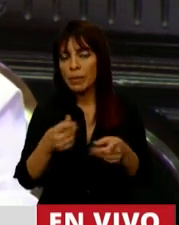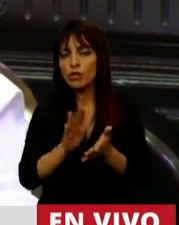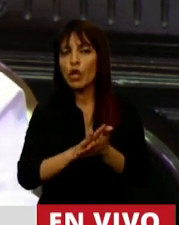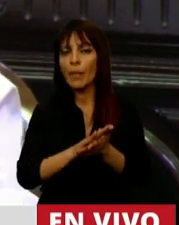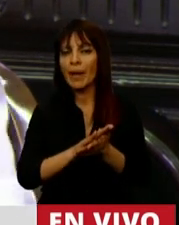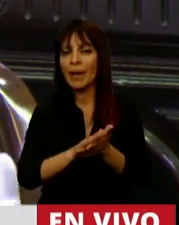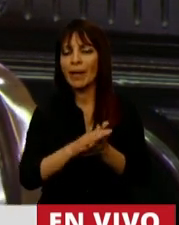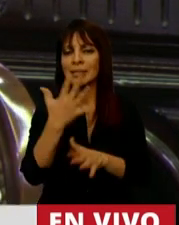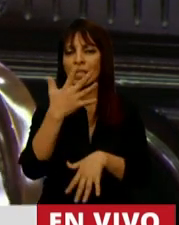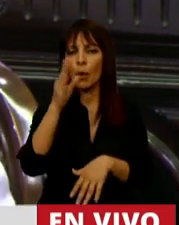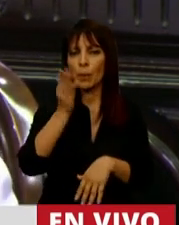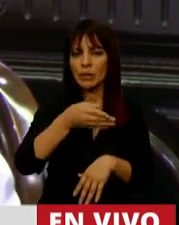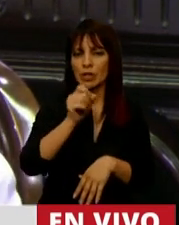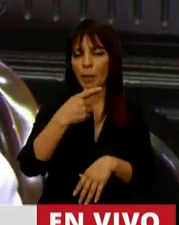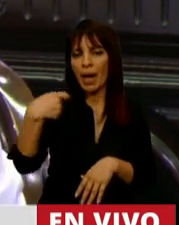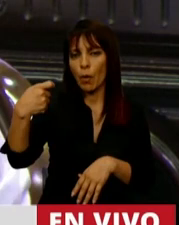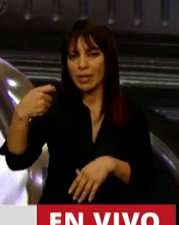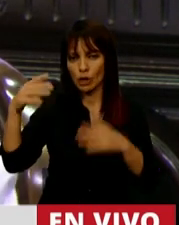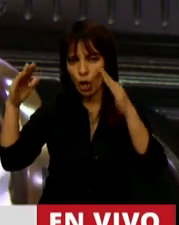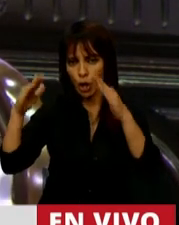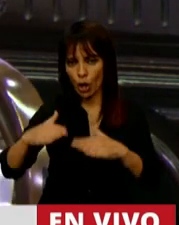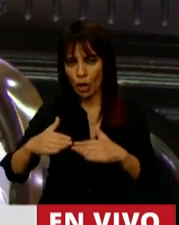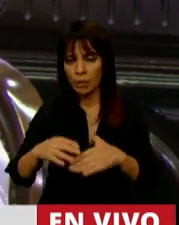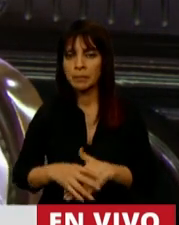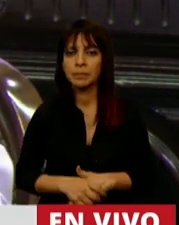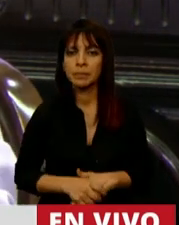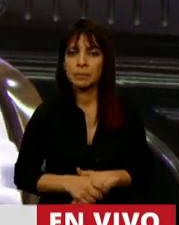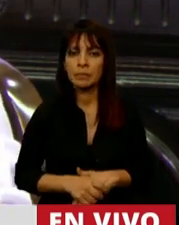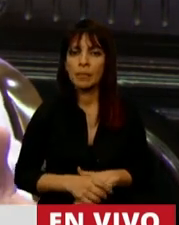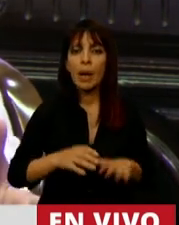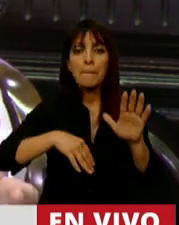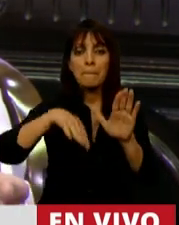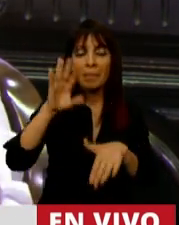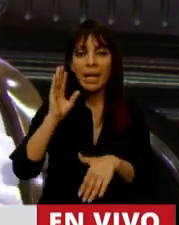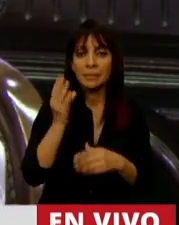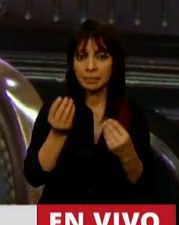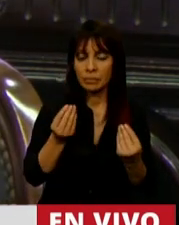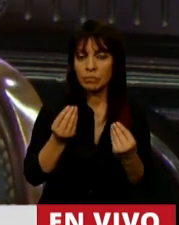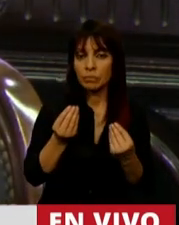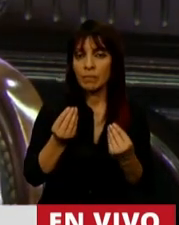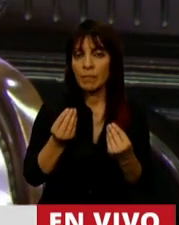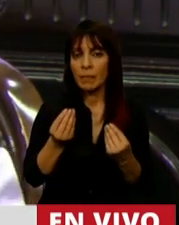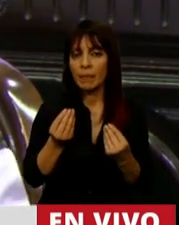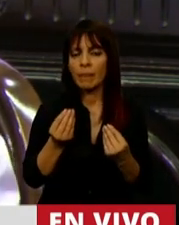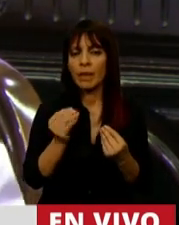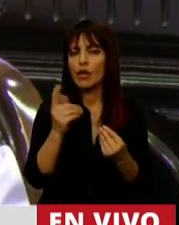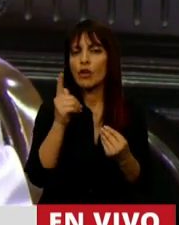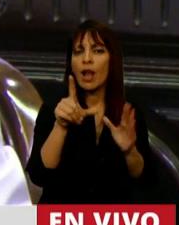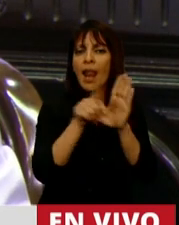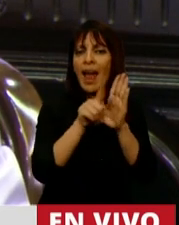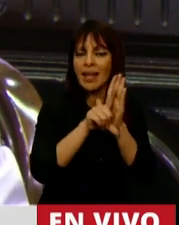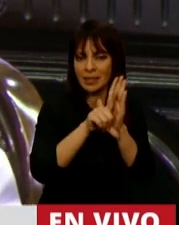la caída real del 5% para las jubilaciones que van a sufrir, sobre todo teniendo en cuenta que todavía no hay una nueva